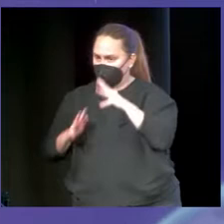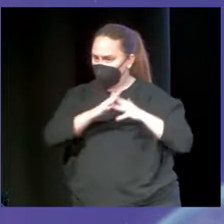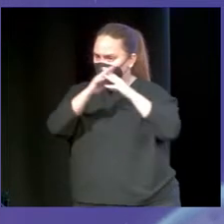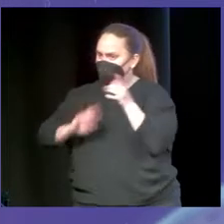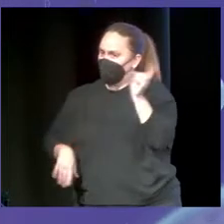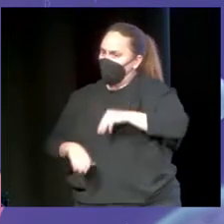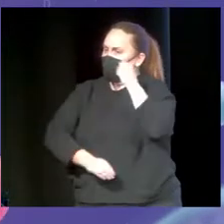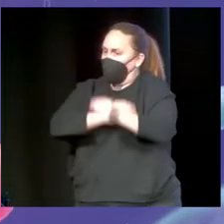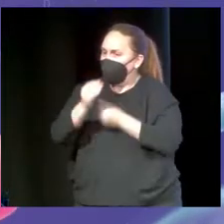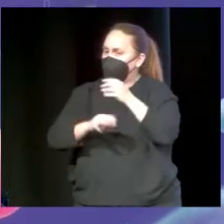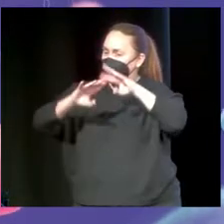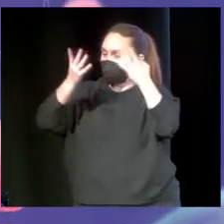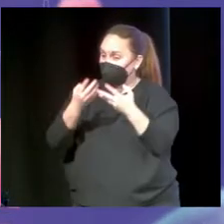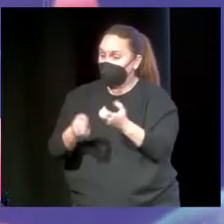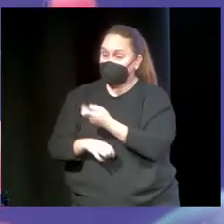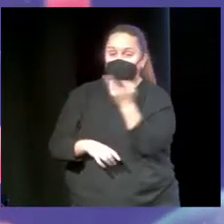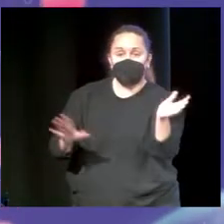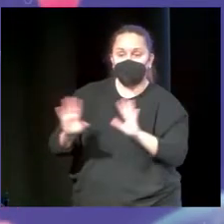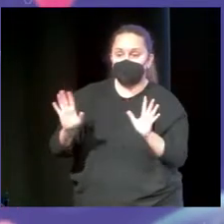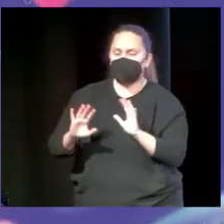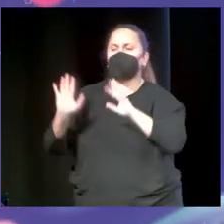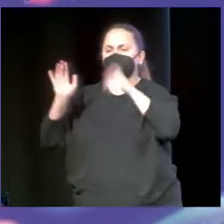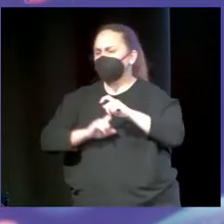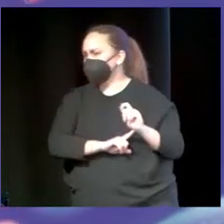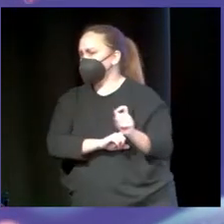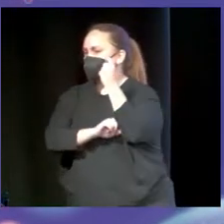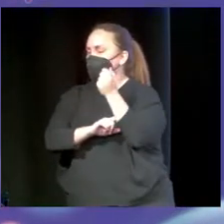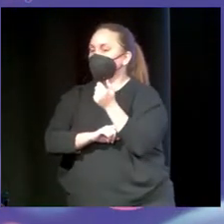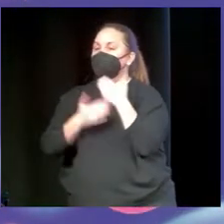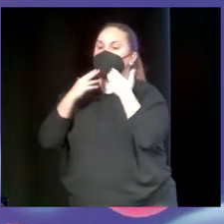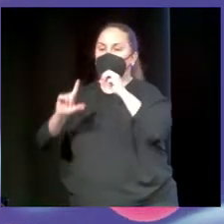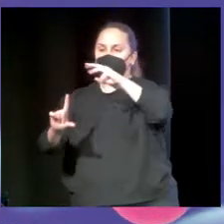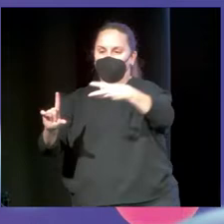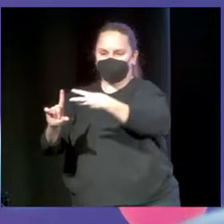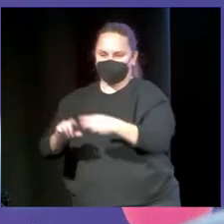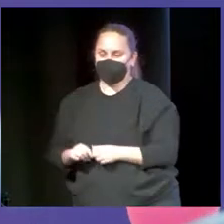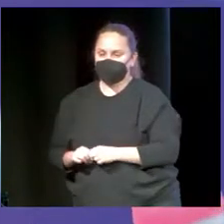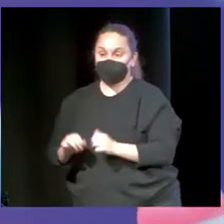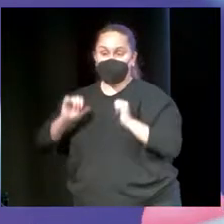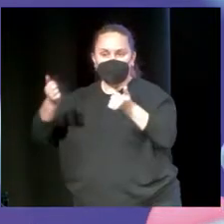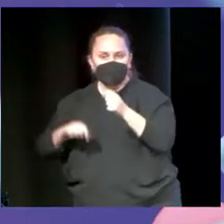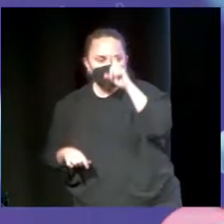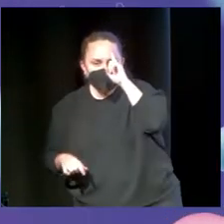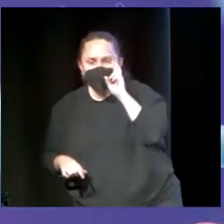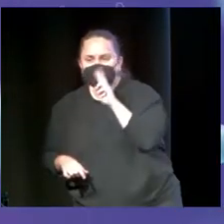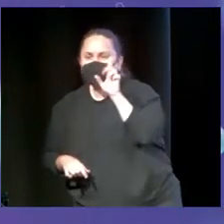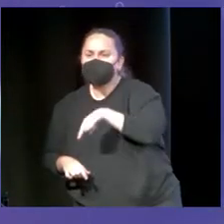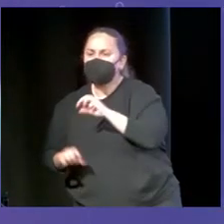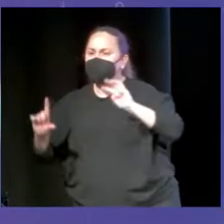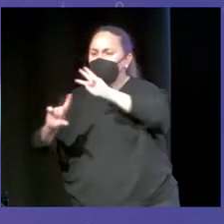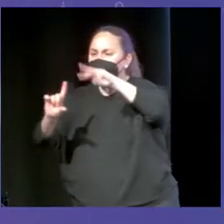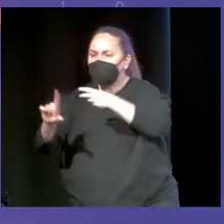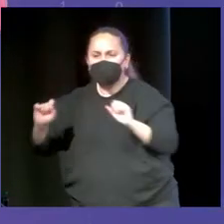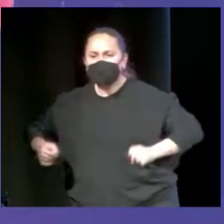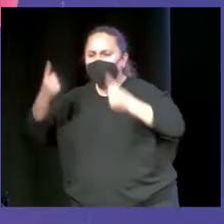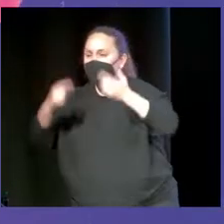pero realmente tuvo su éxito cuando empezó la web no empezábamos no sé si habéis visto en la primera web que